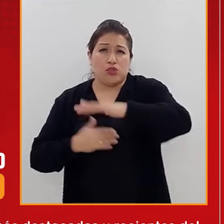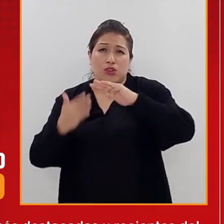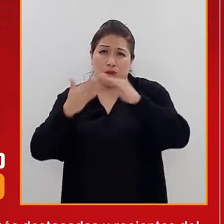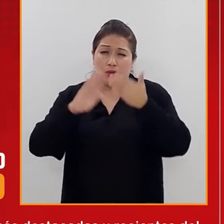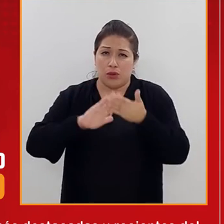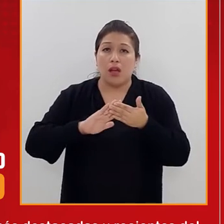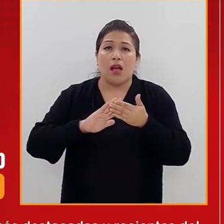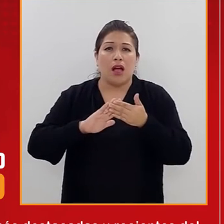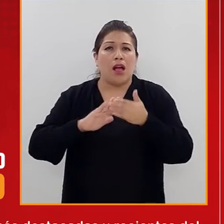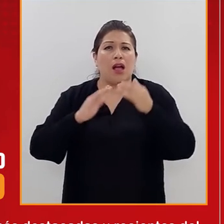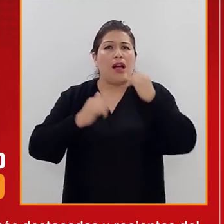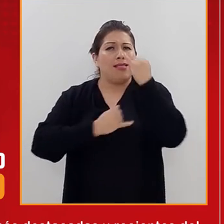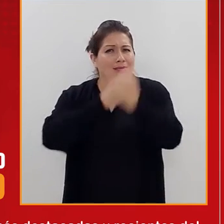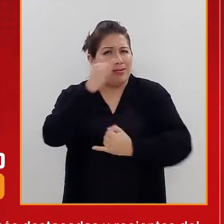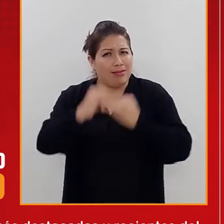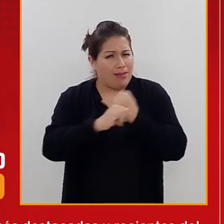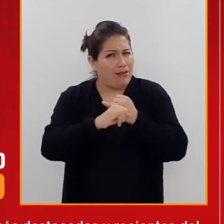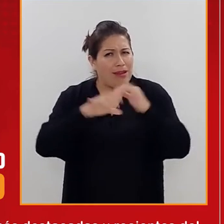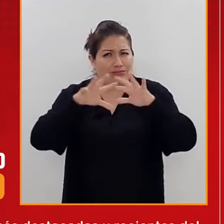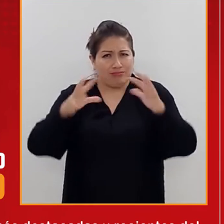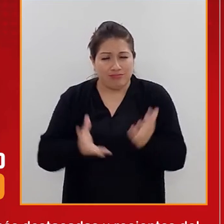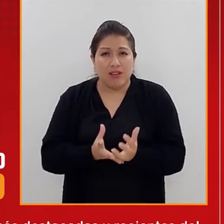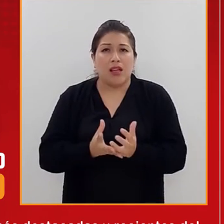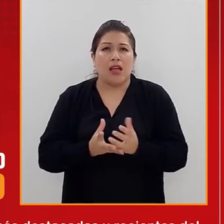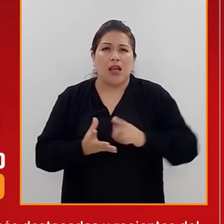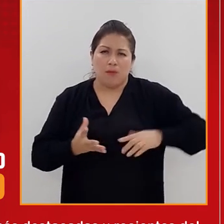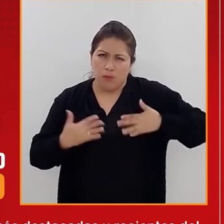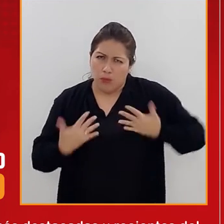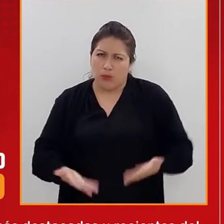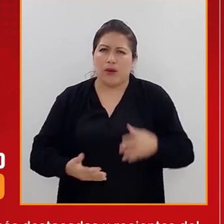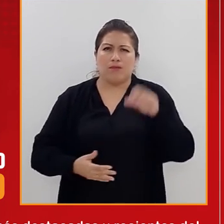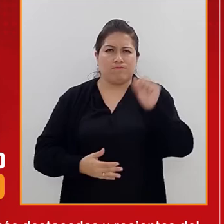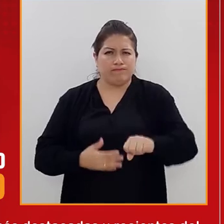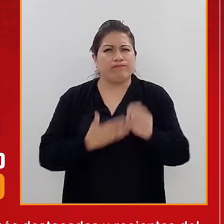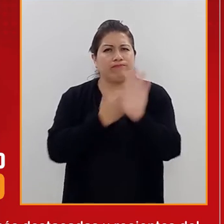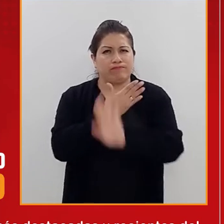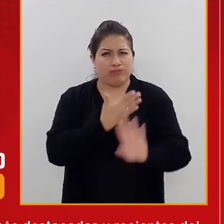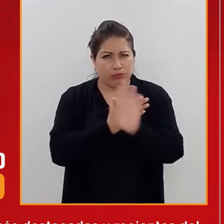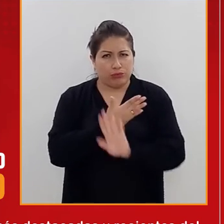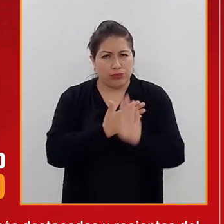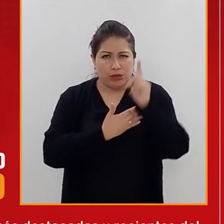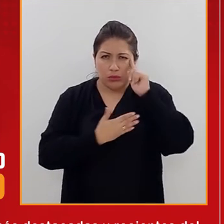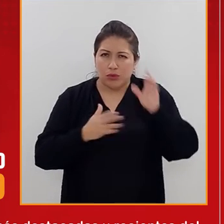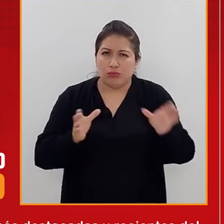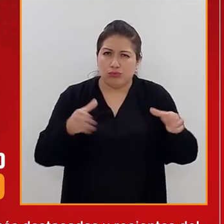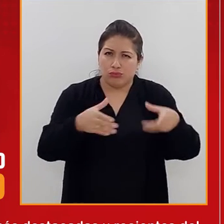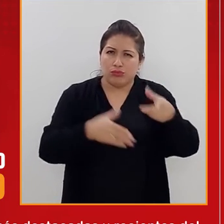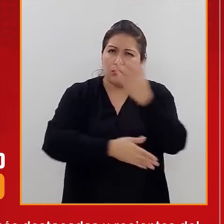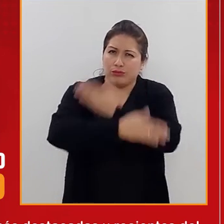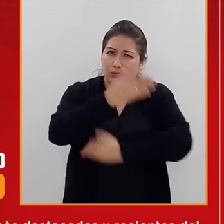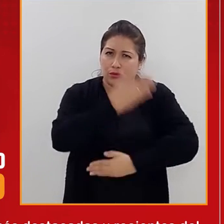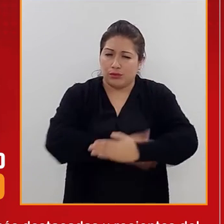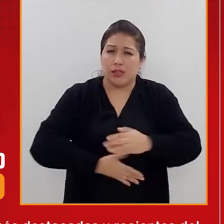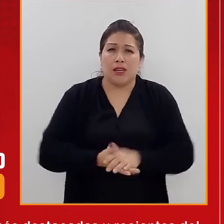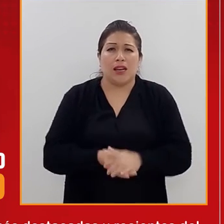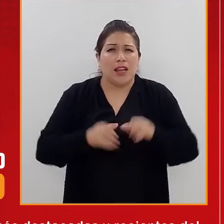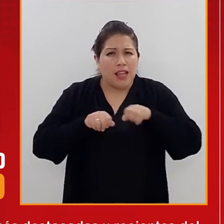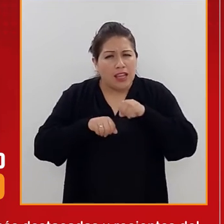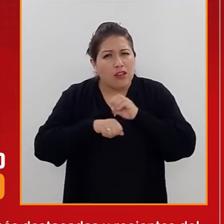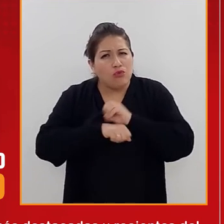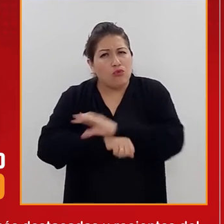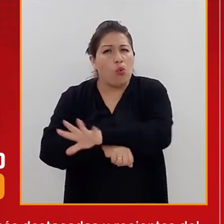la sociedad civil para que a nivel internacional, regional y nacional se protejan los derechos de este sector